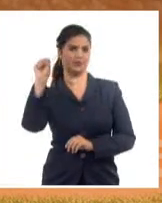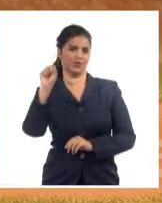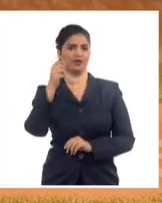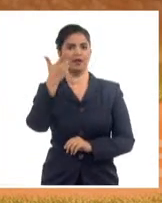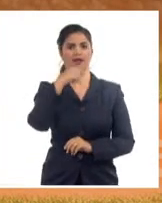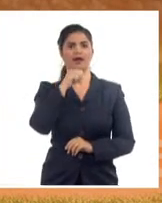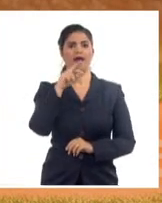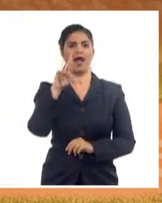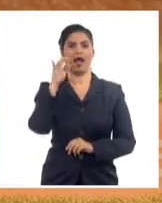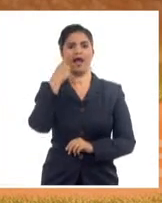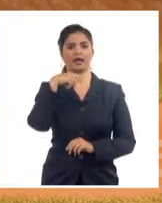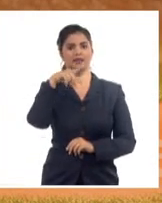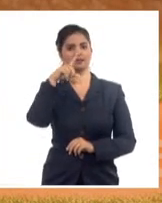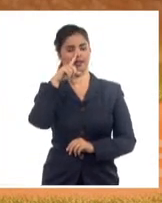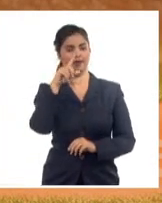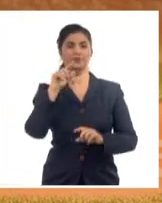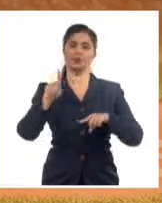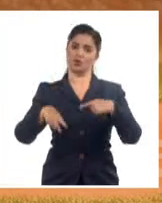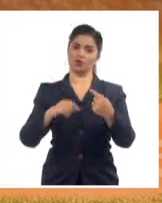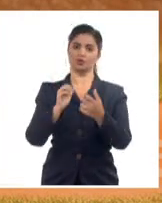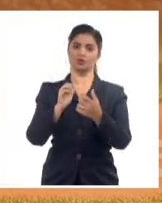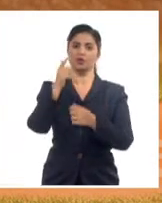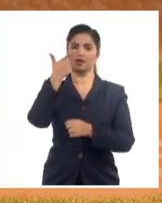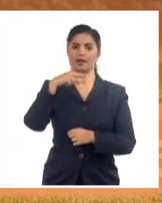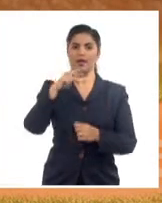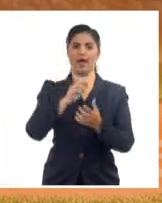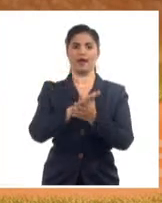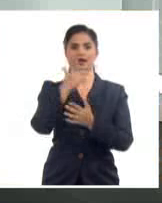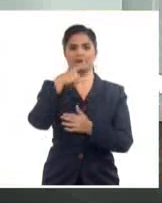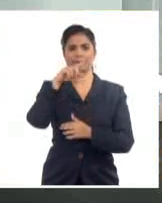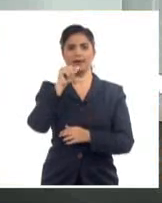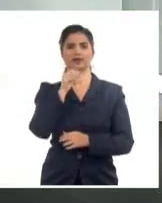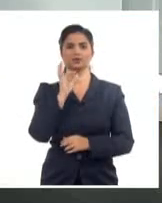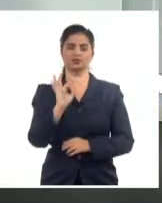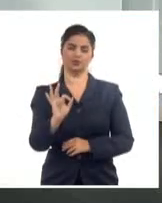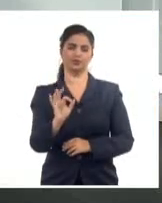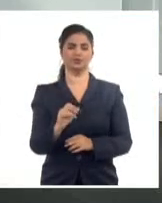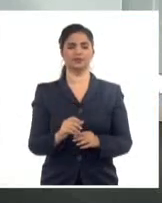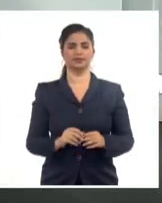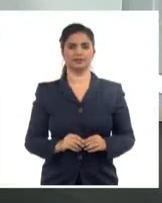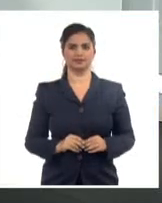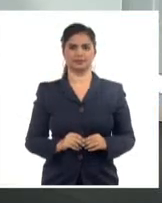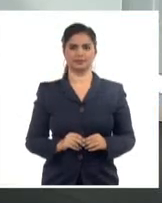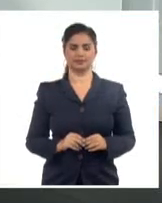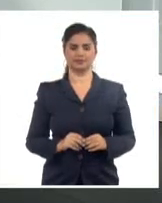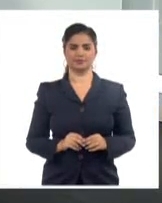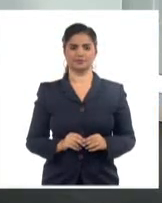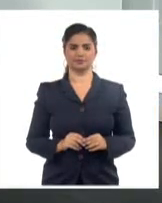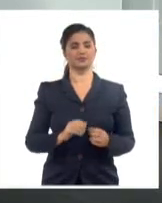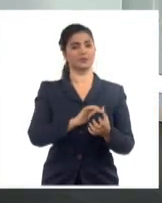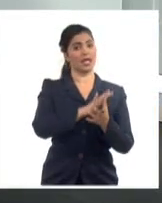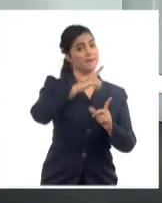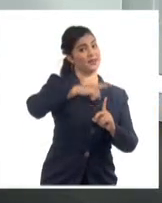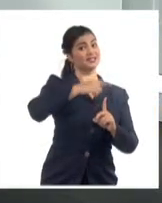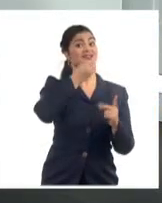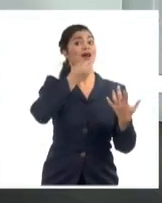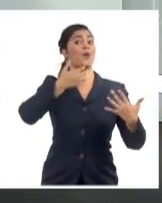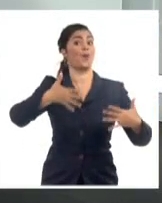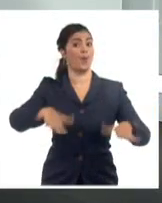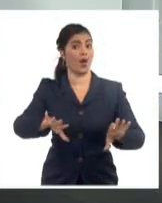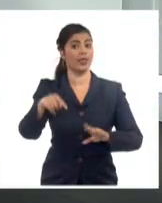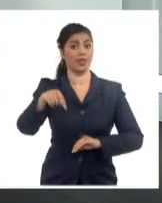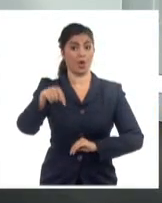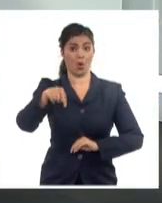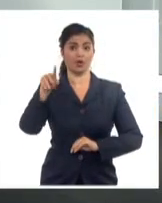cargó con el revés y Armando Dueña salvó por quinta ocasión en la presente liga. Matanzas pudiera alcanzar hoy la clasificación a